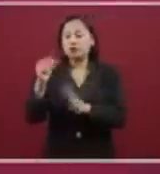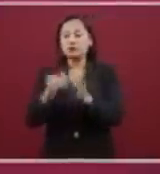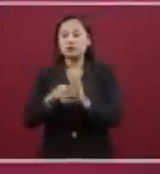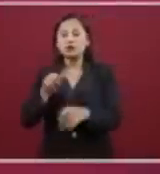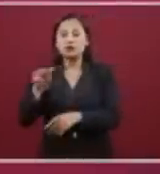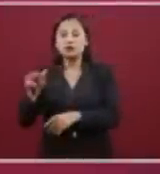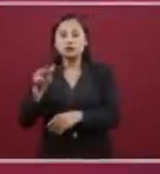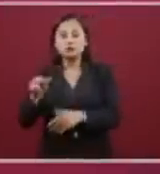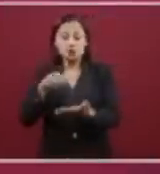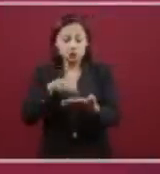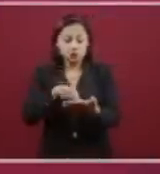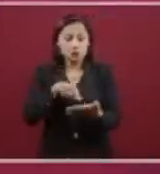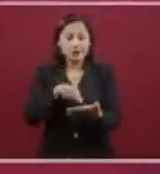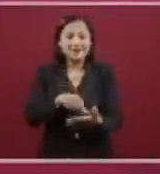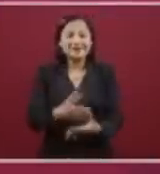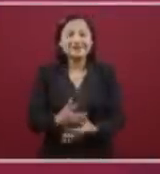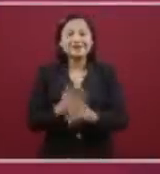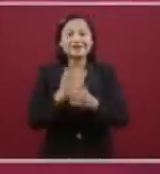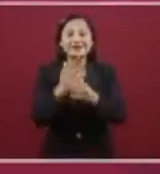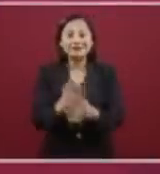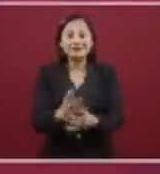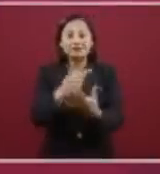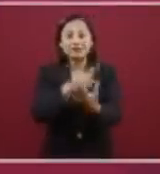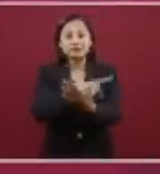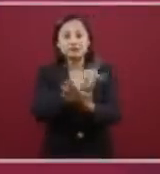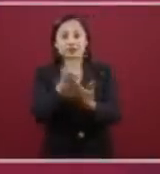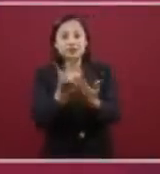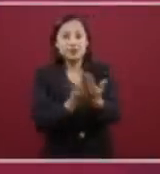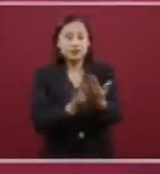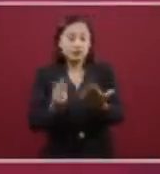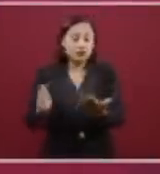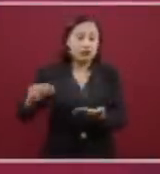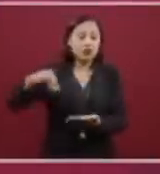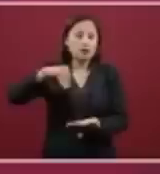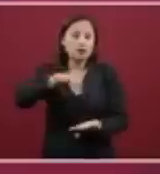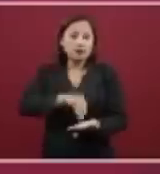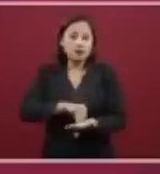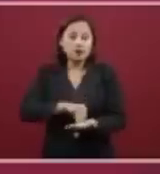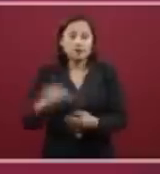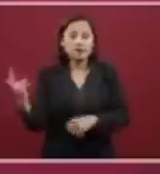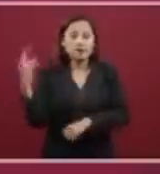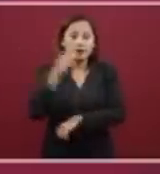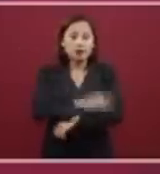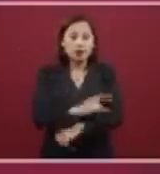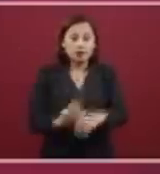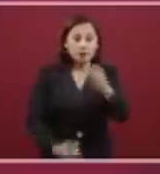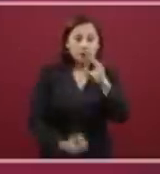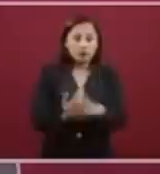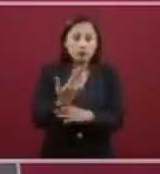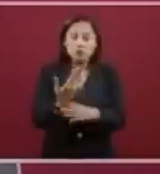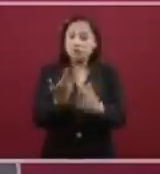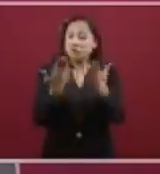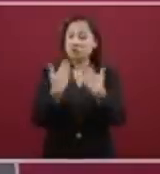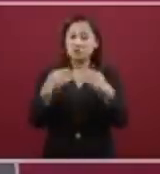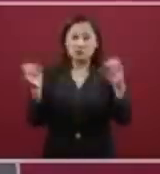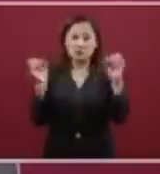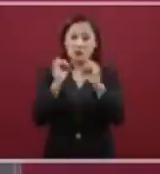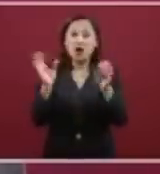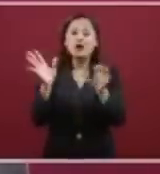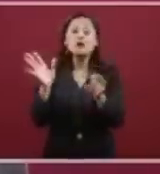este programa no incorpora el nuevo aeropuerto de la ciudad de mexico ya que este proyecto se encuentra en la evaluación